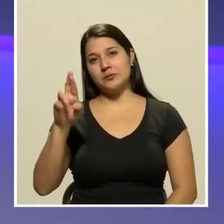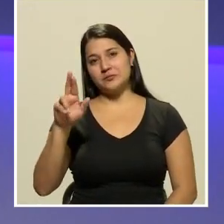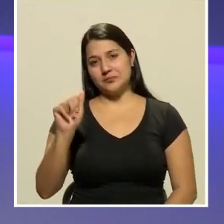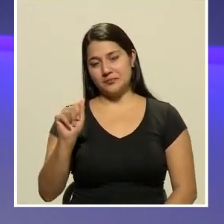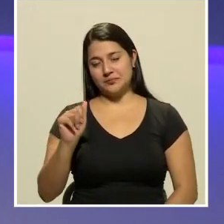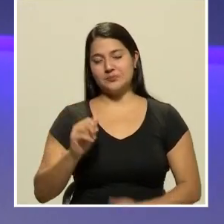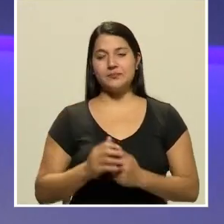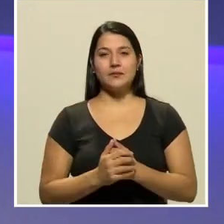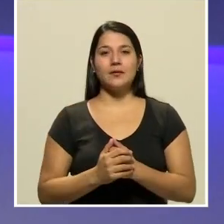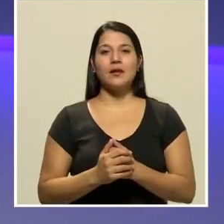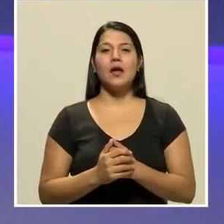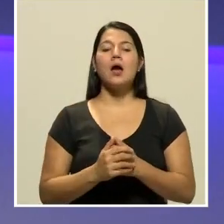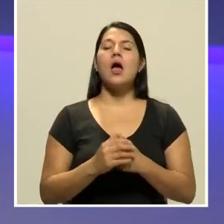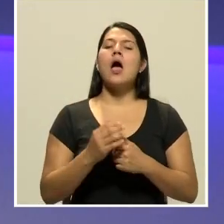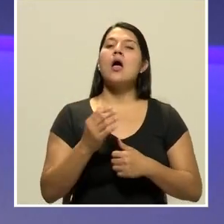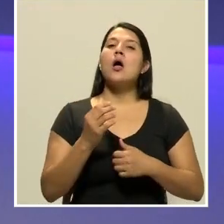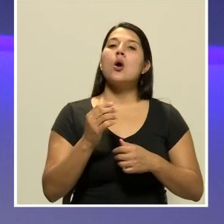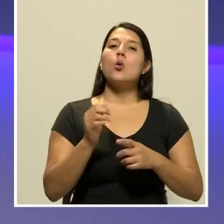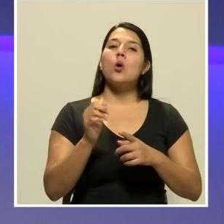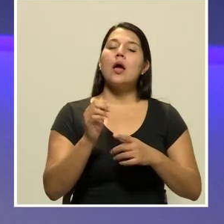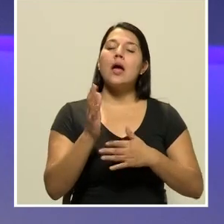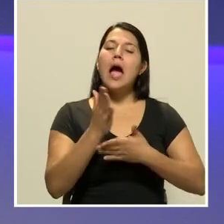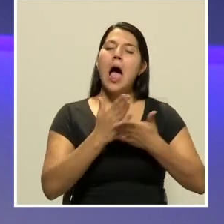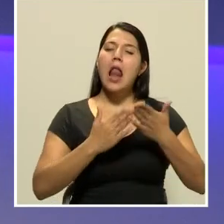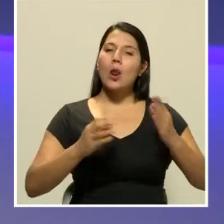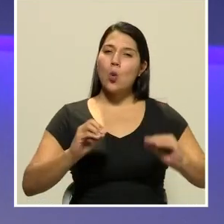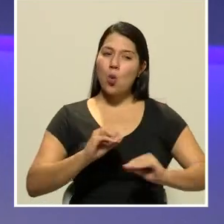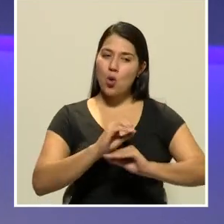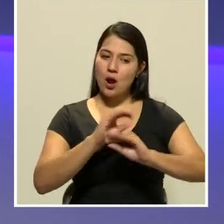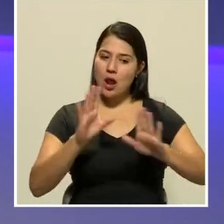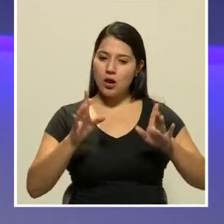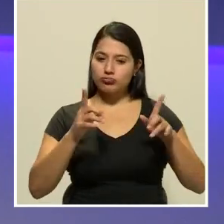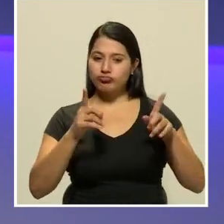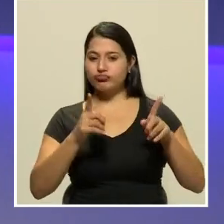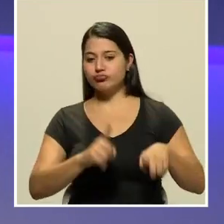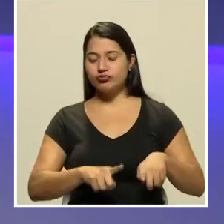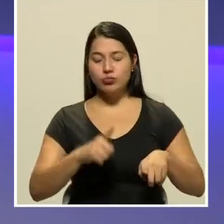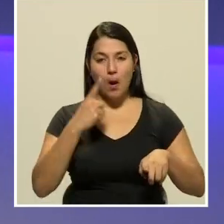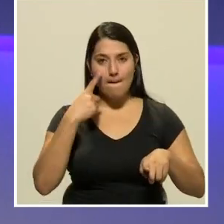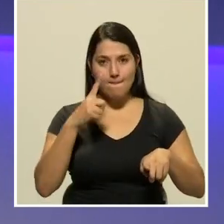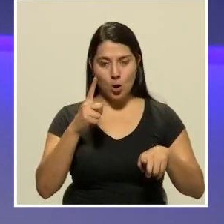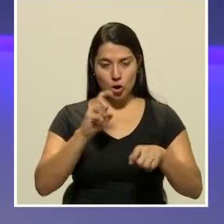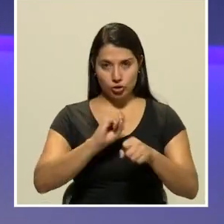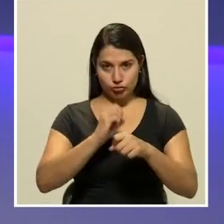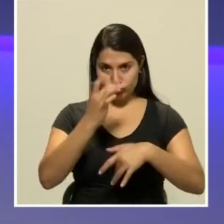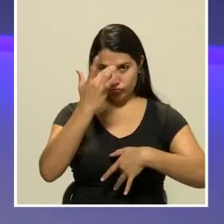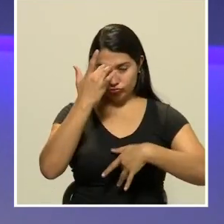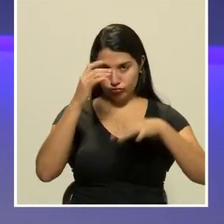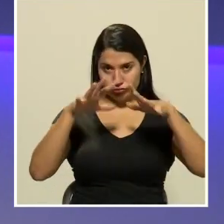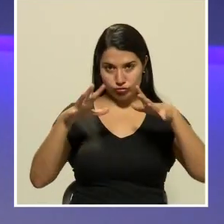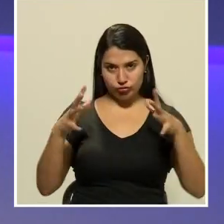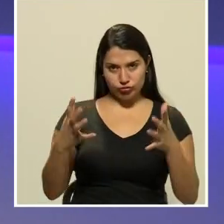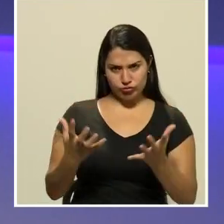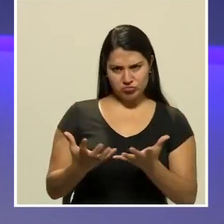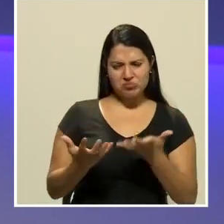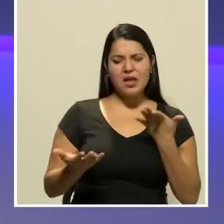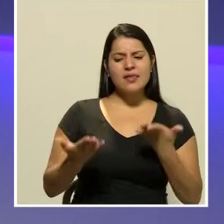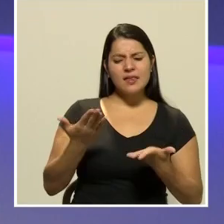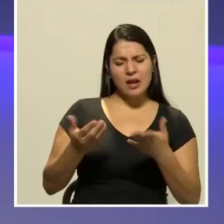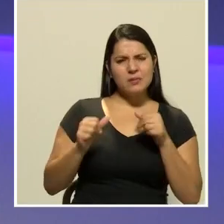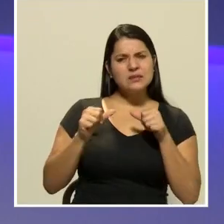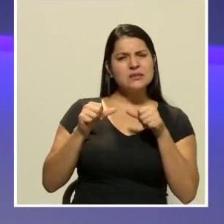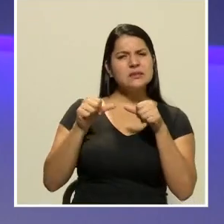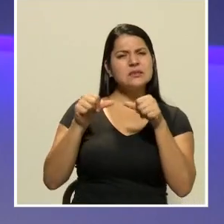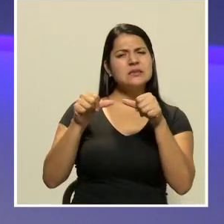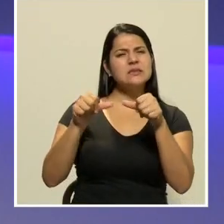los efectos más claros de la pandemia y tal vez de los que se mantengan de manera más permanente